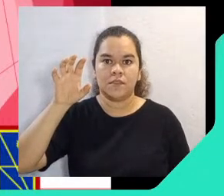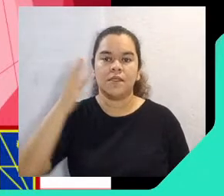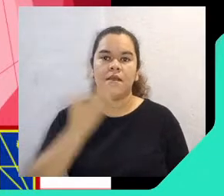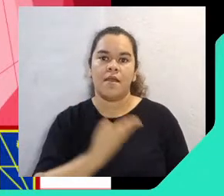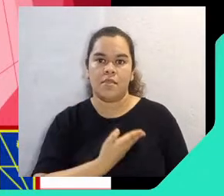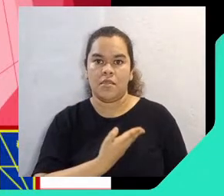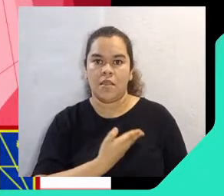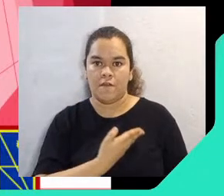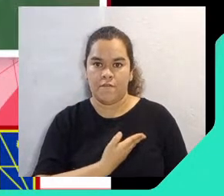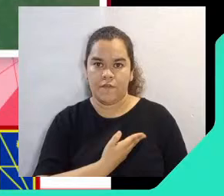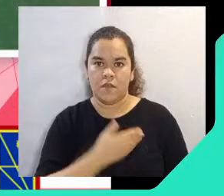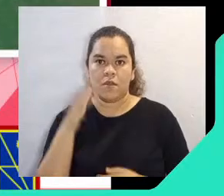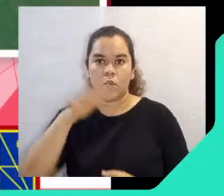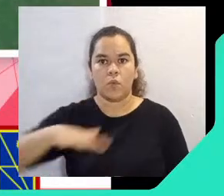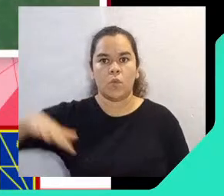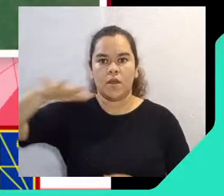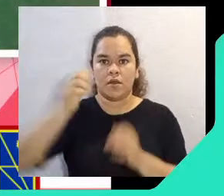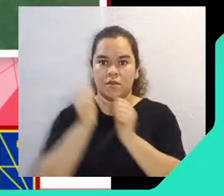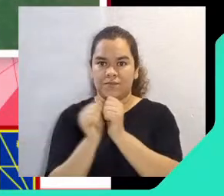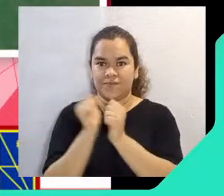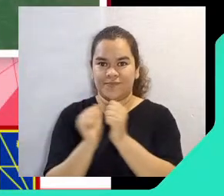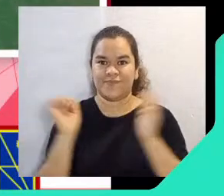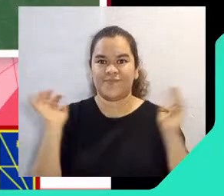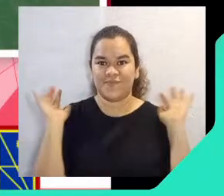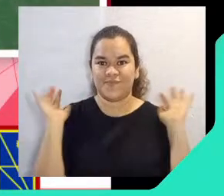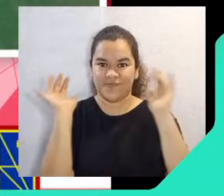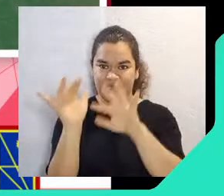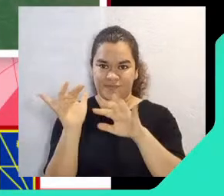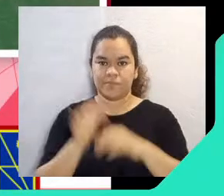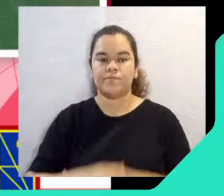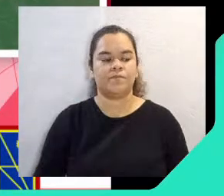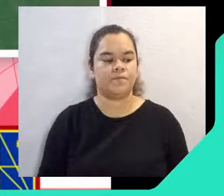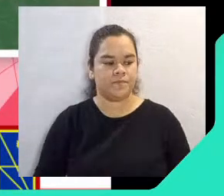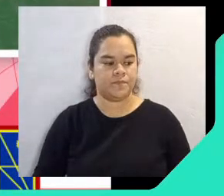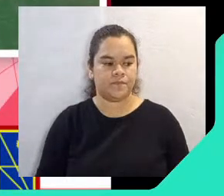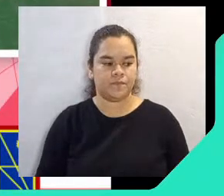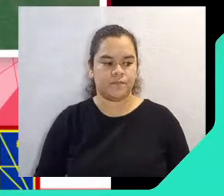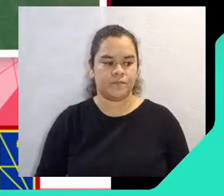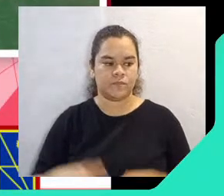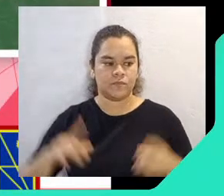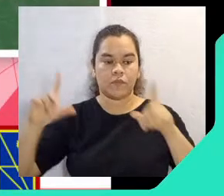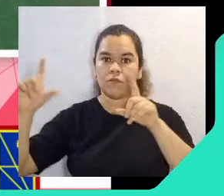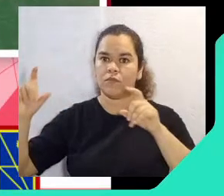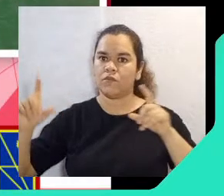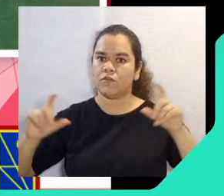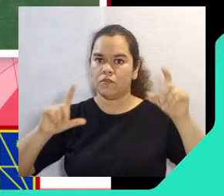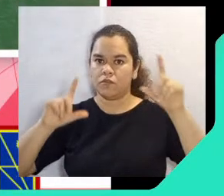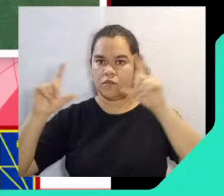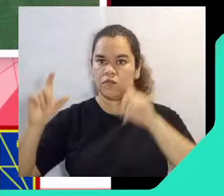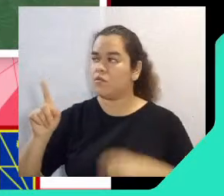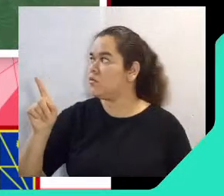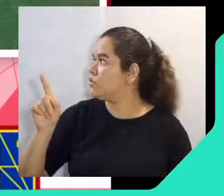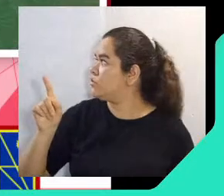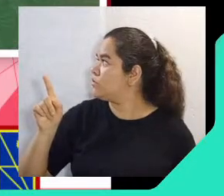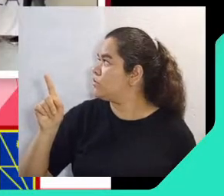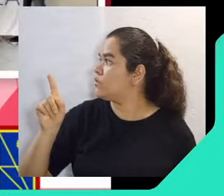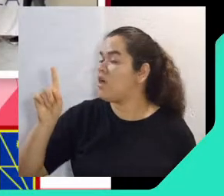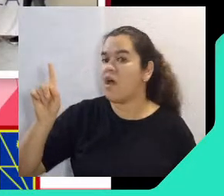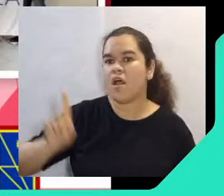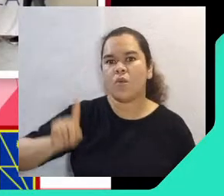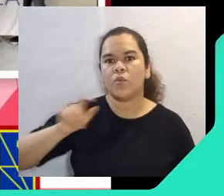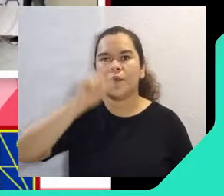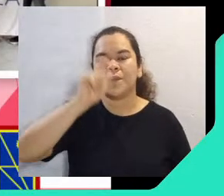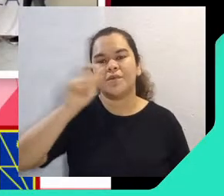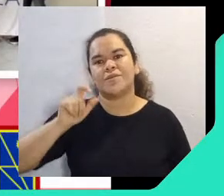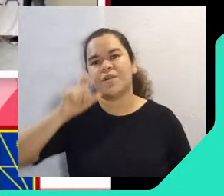en Rosario. Estas son algunas imágenes de los chicos de Corriente participando del